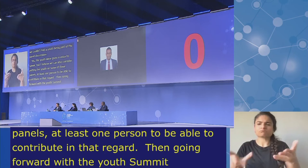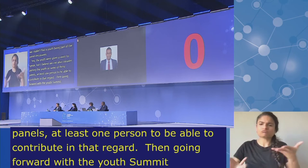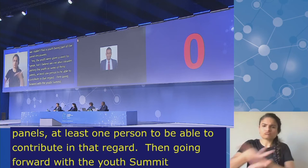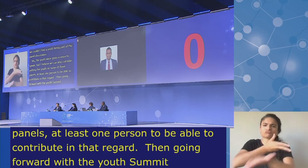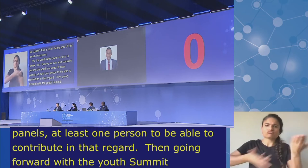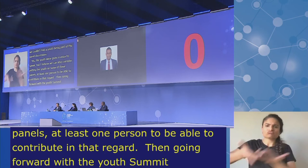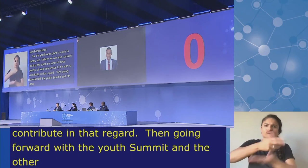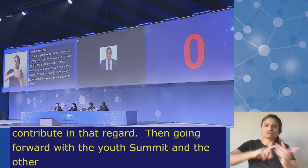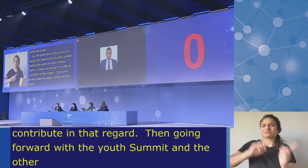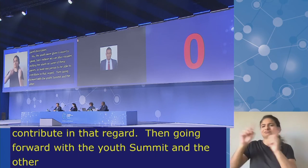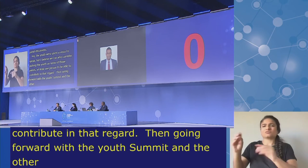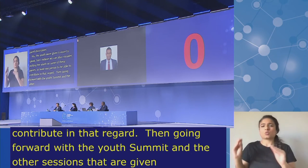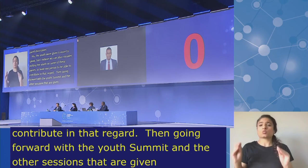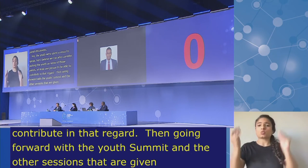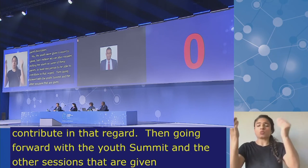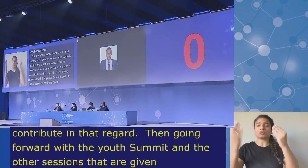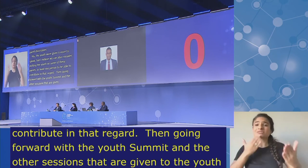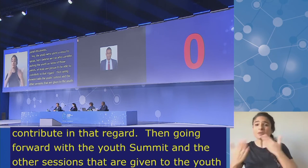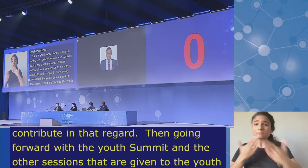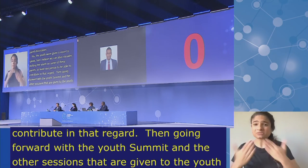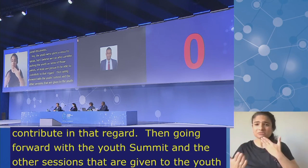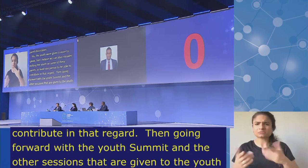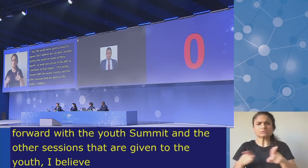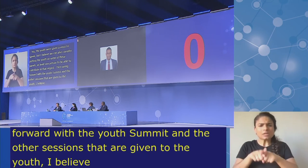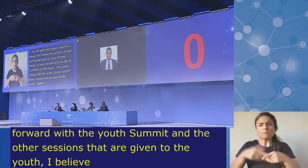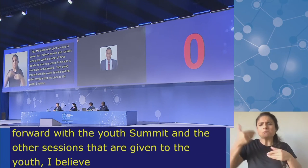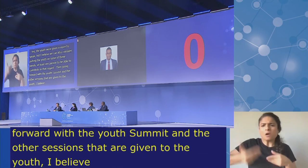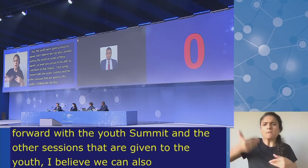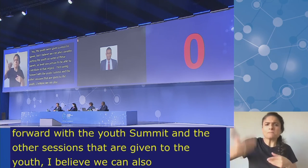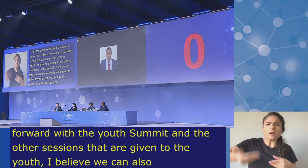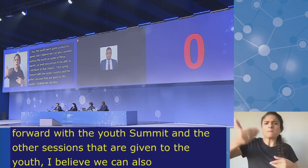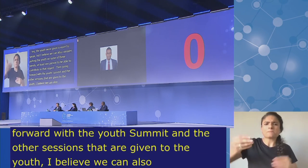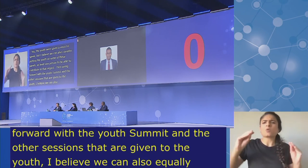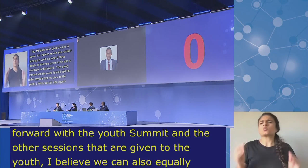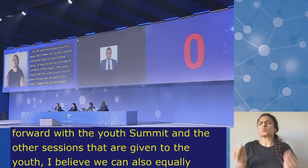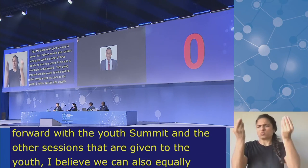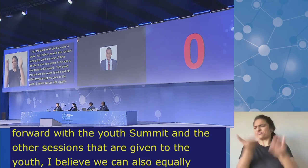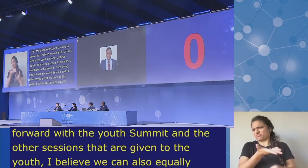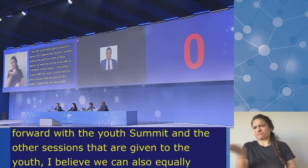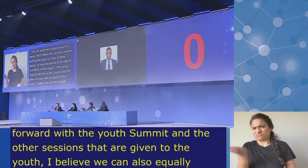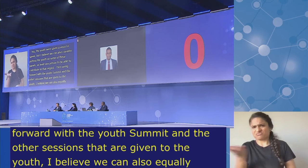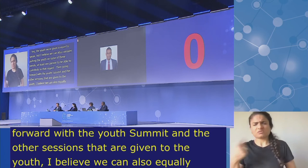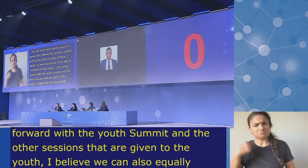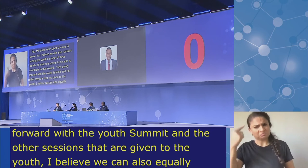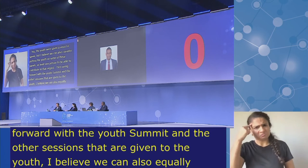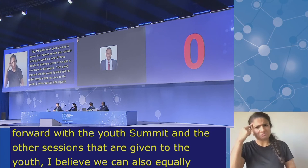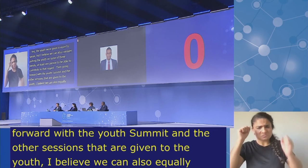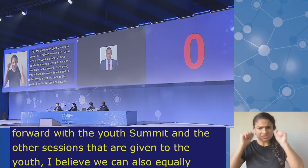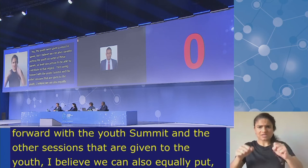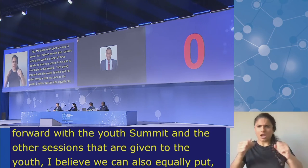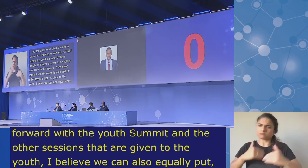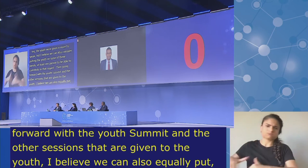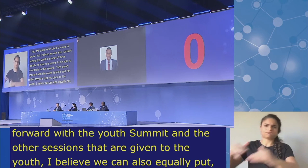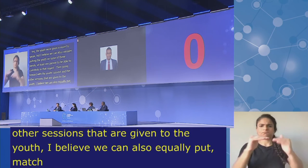participar directamente en la discusión. Pienso que durante la cumbre de los jóvenes hay que entregar